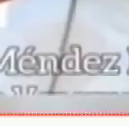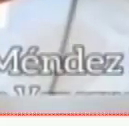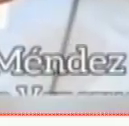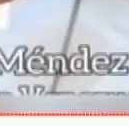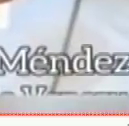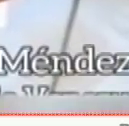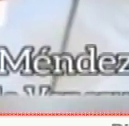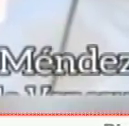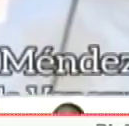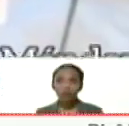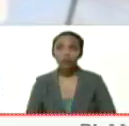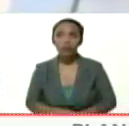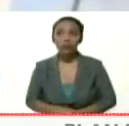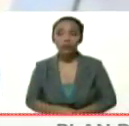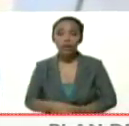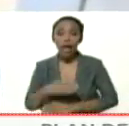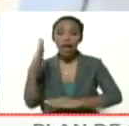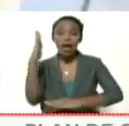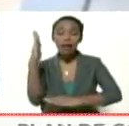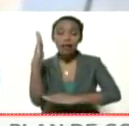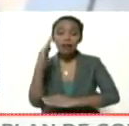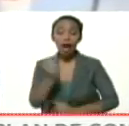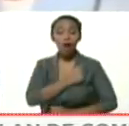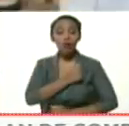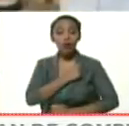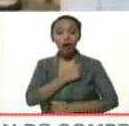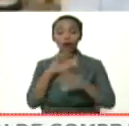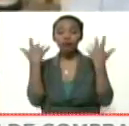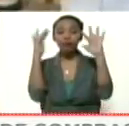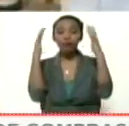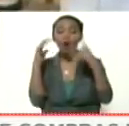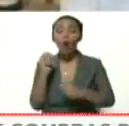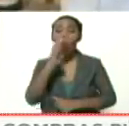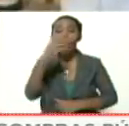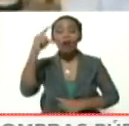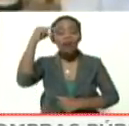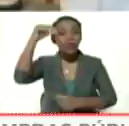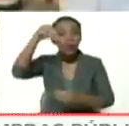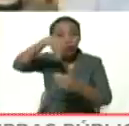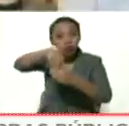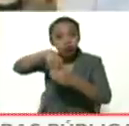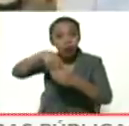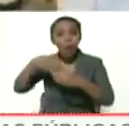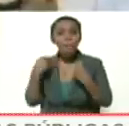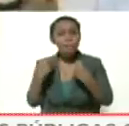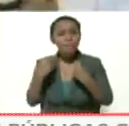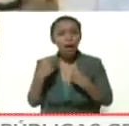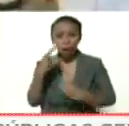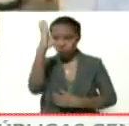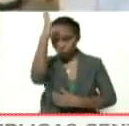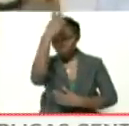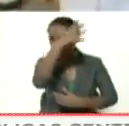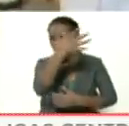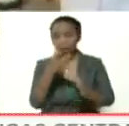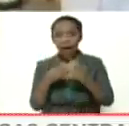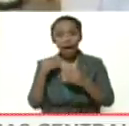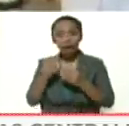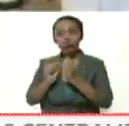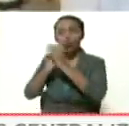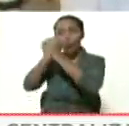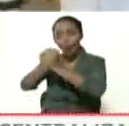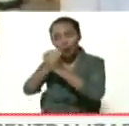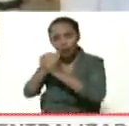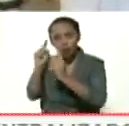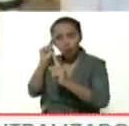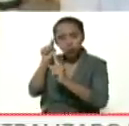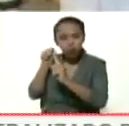En la Iglesia Católica estamos celebrando la Cuaresma, 40 días para dedicarnos a la oración, a